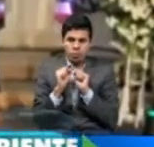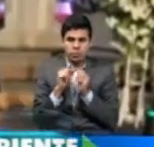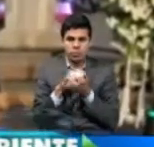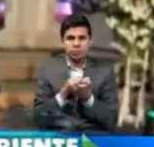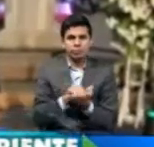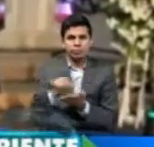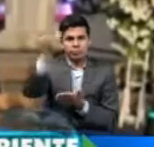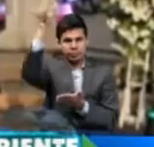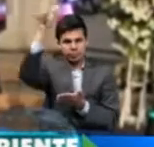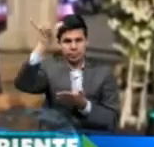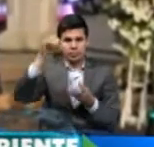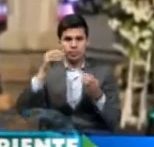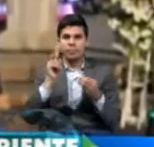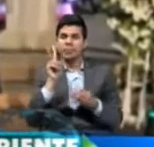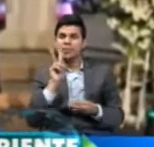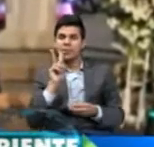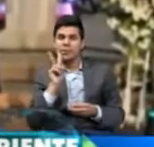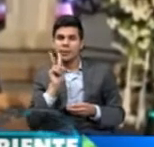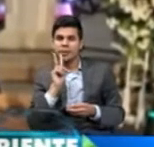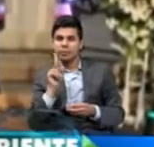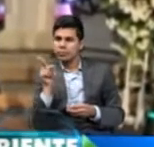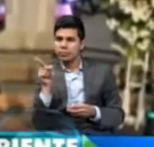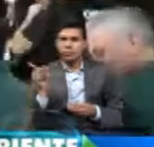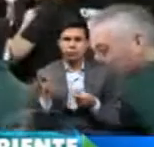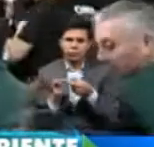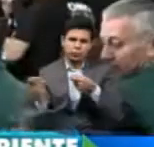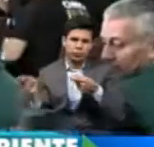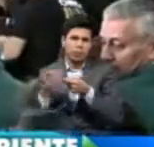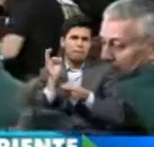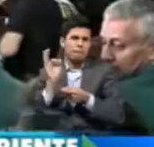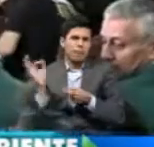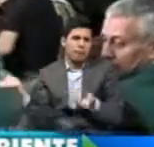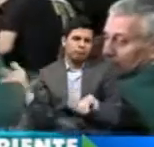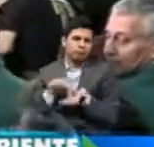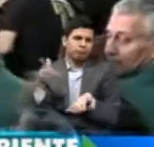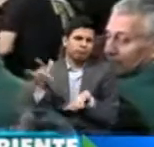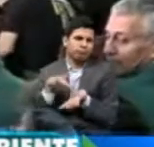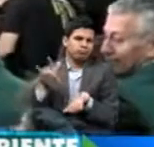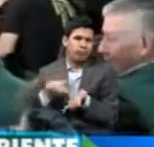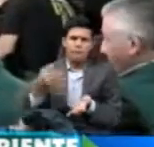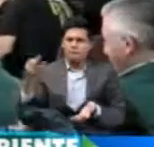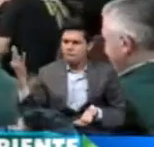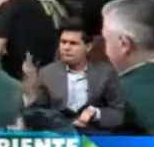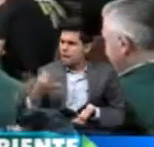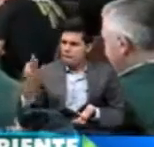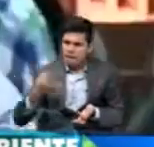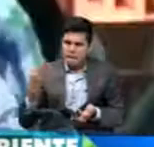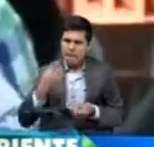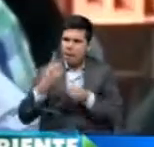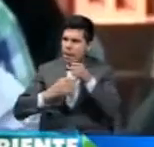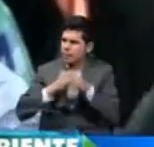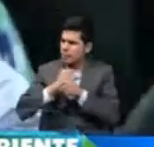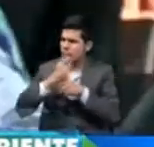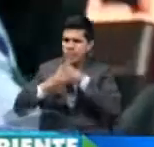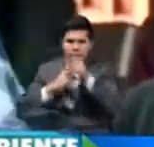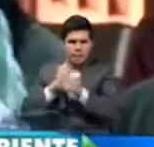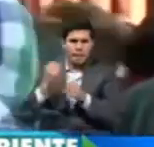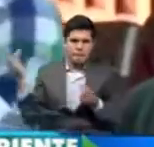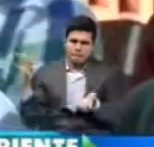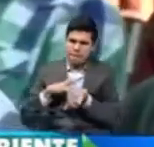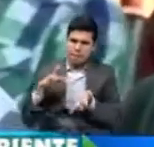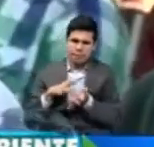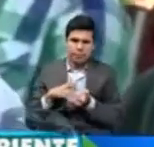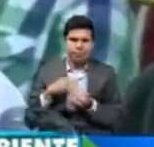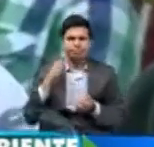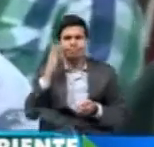aeropuerto. Venezuela, como país hermano, siempre ha estado presente en cada una de las versiones de este festival internacional. Reconocen